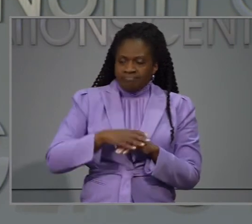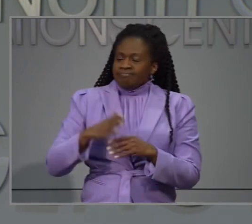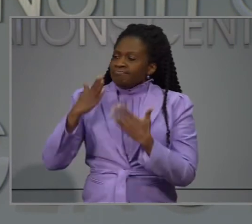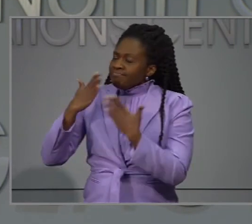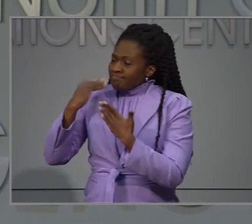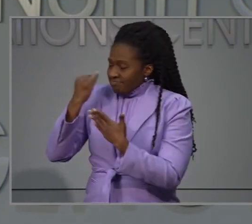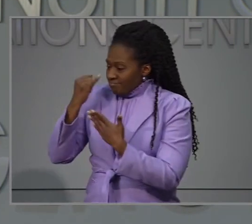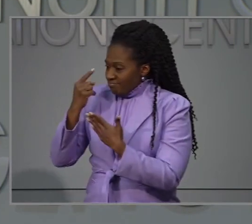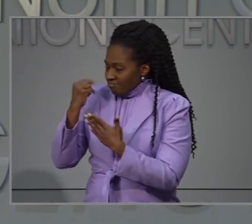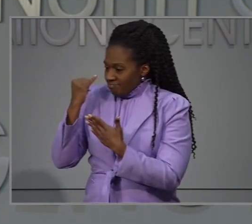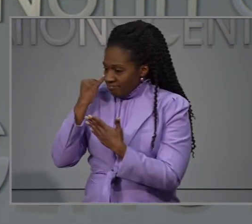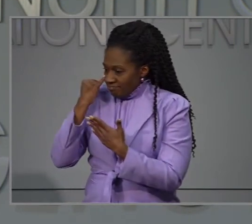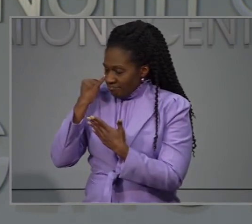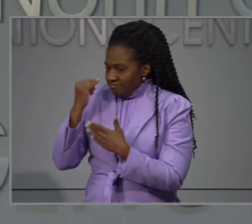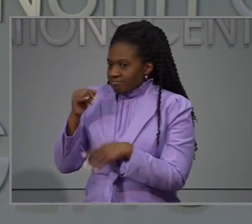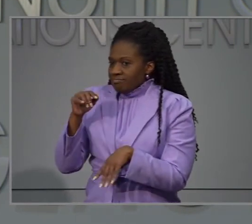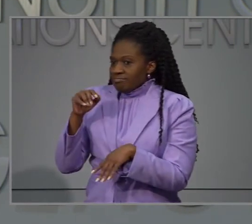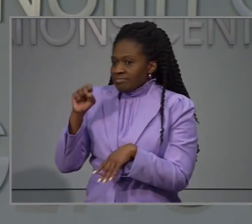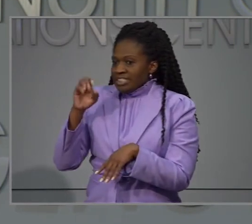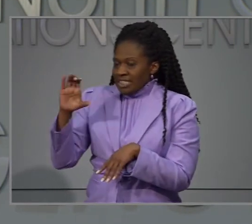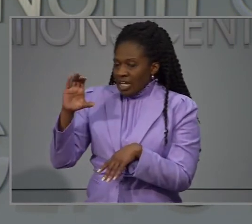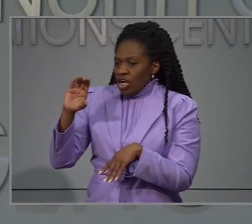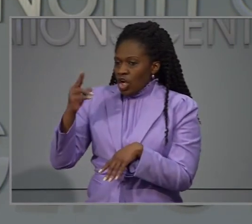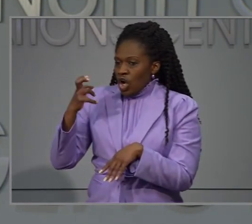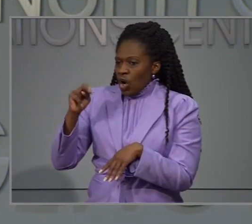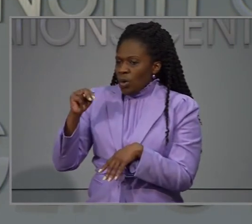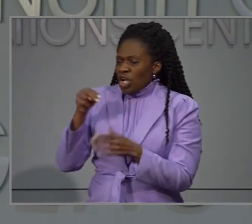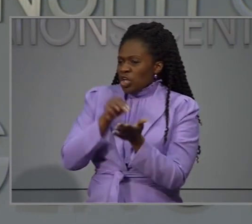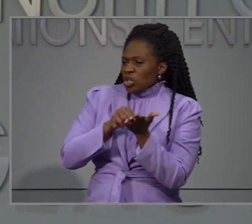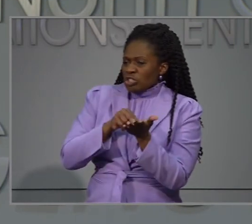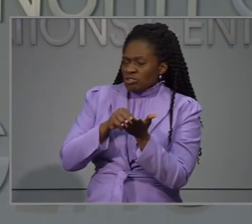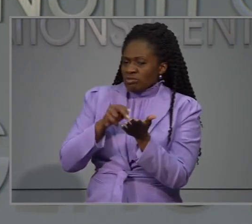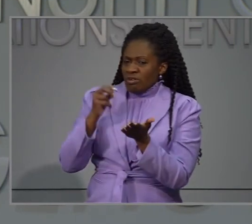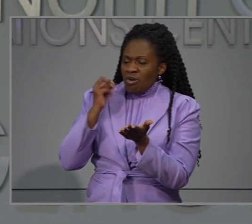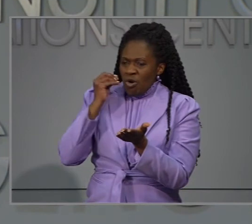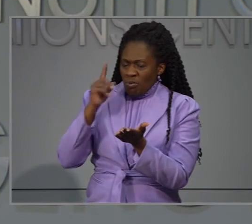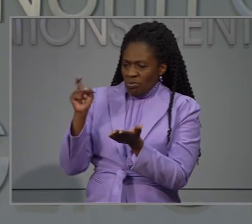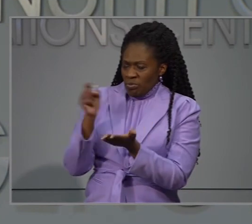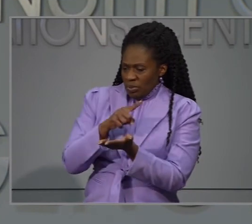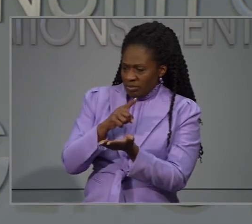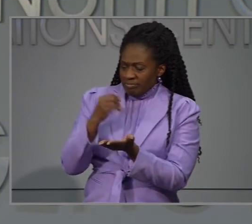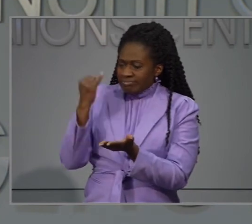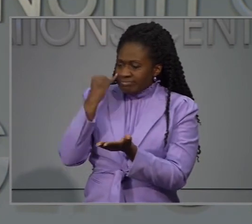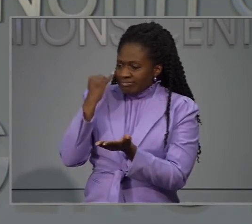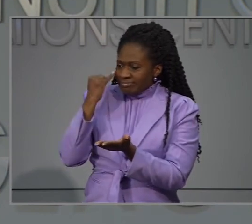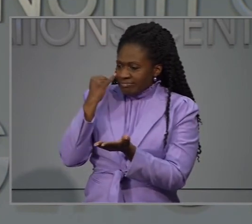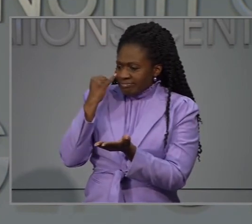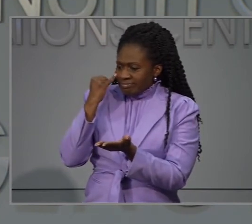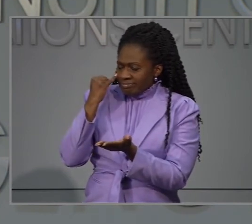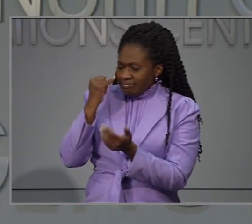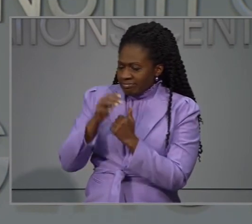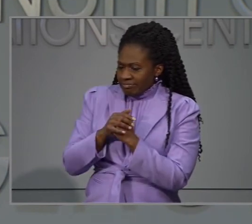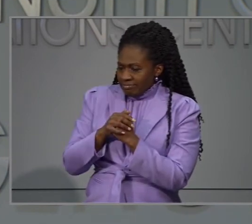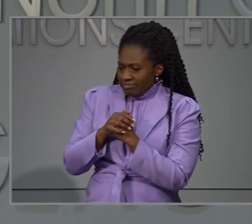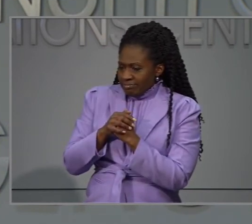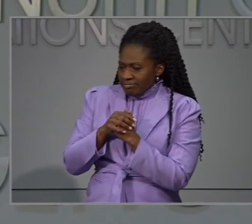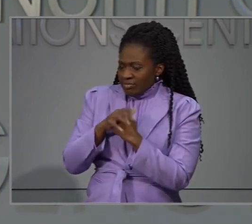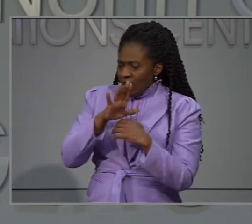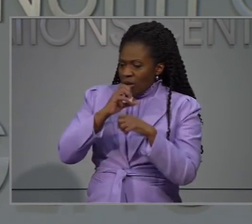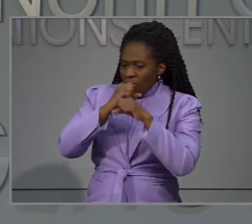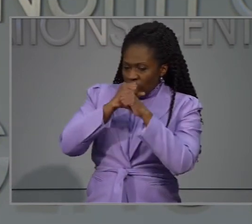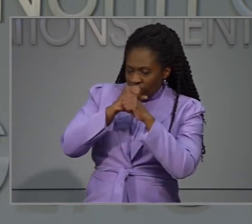gracias quisiera preguntarle al doctor acaban sobre los asilos si hay alguna